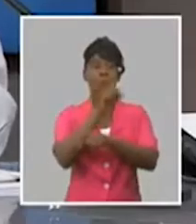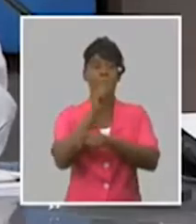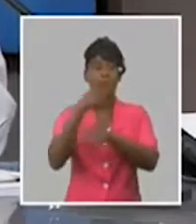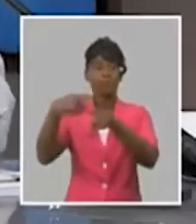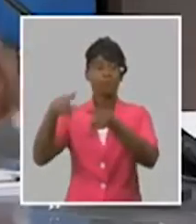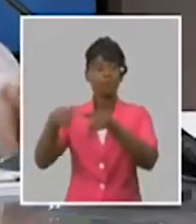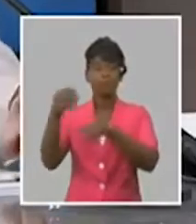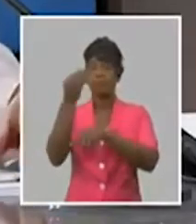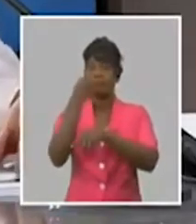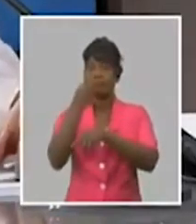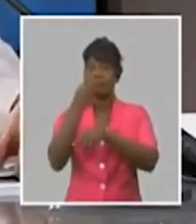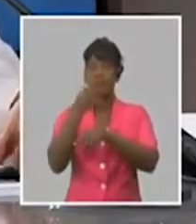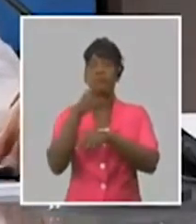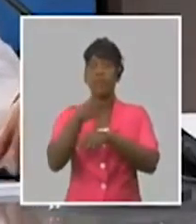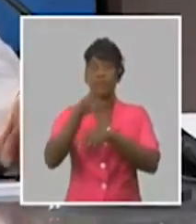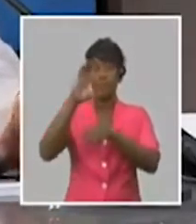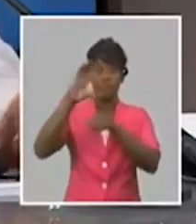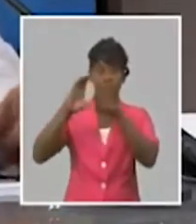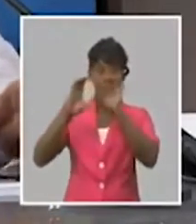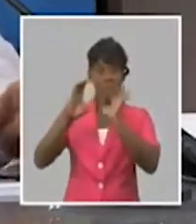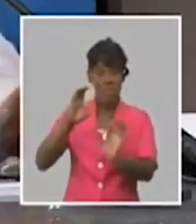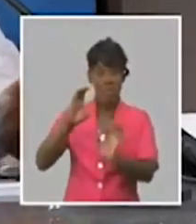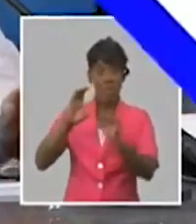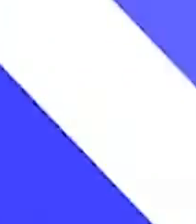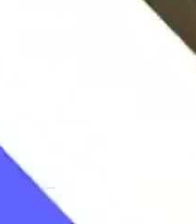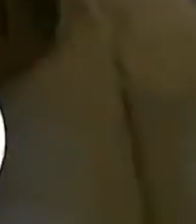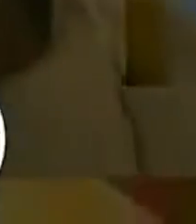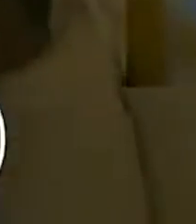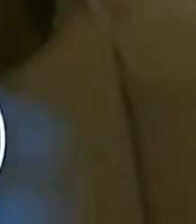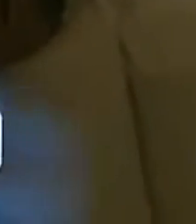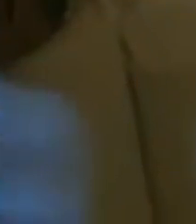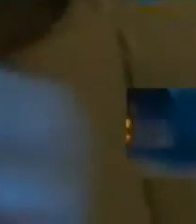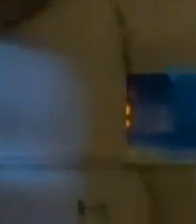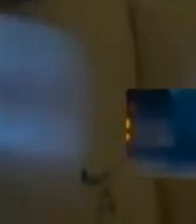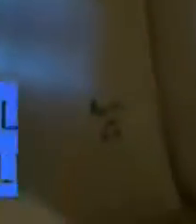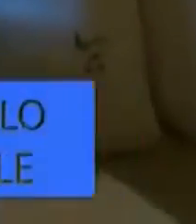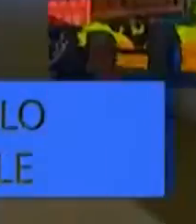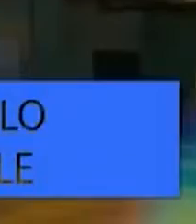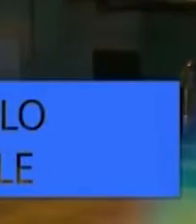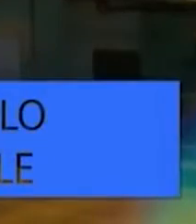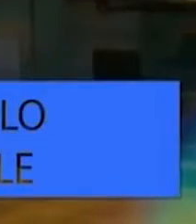salarios actuales tienen esa limitación.